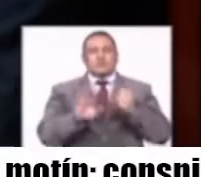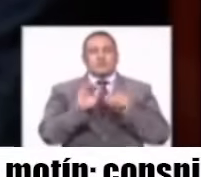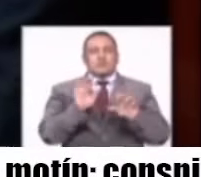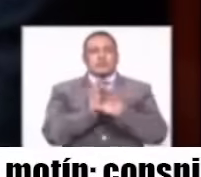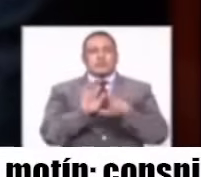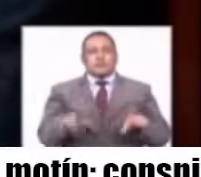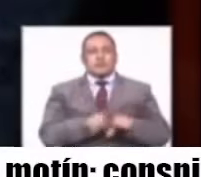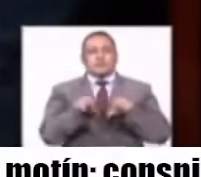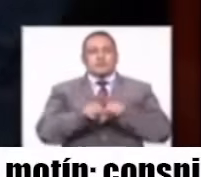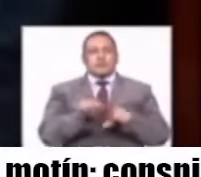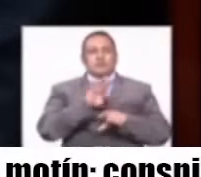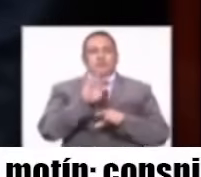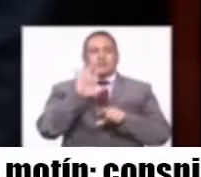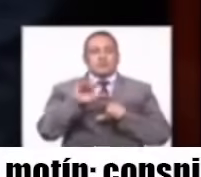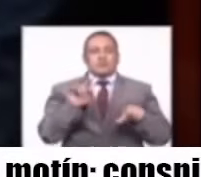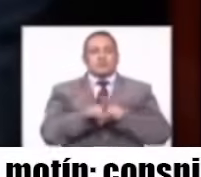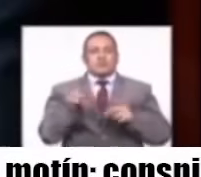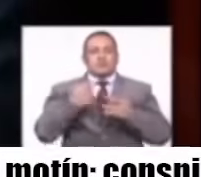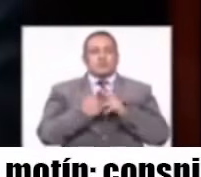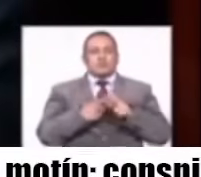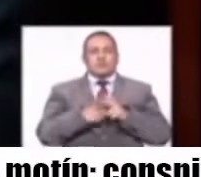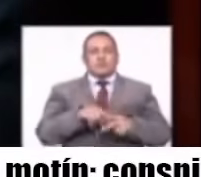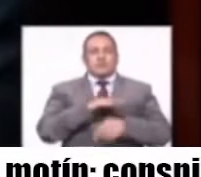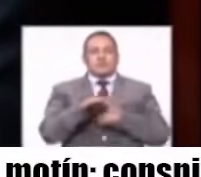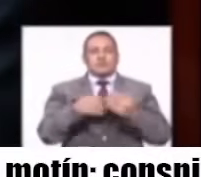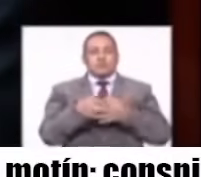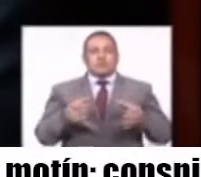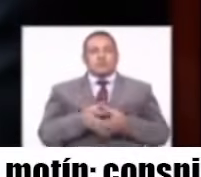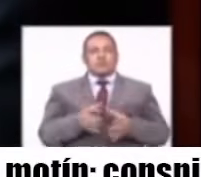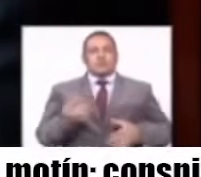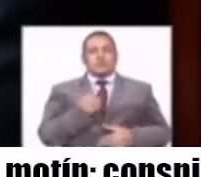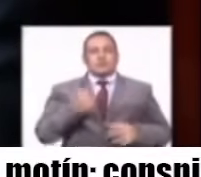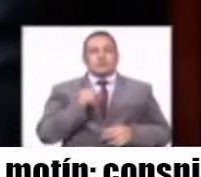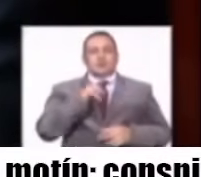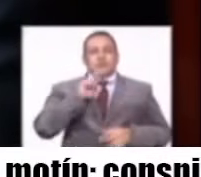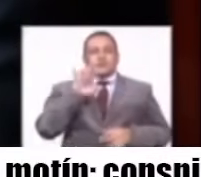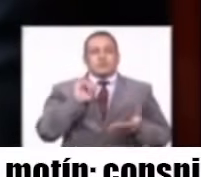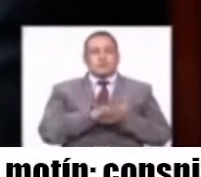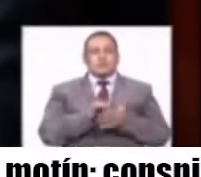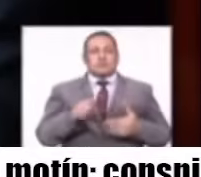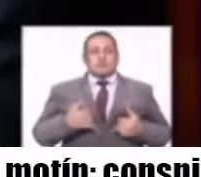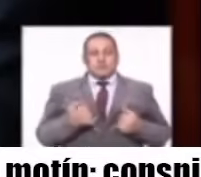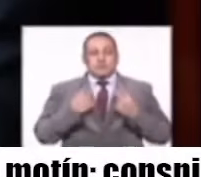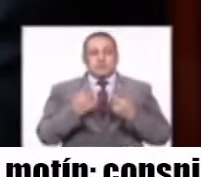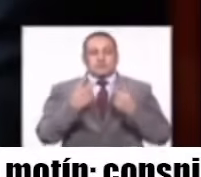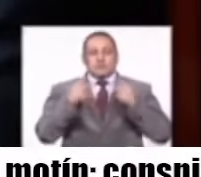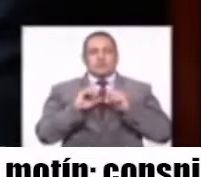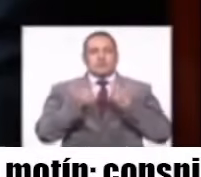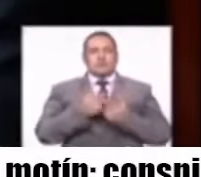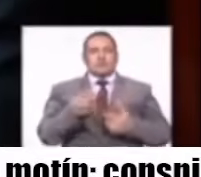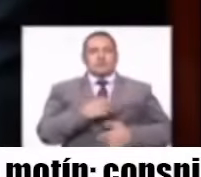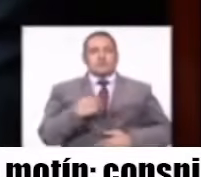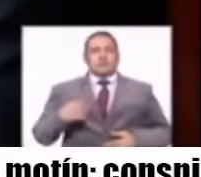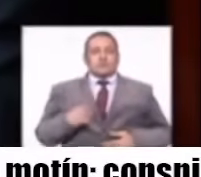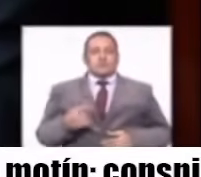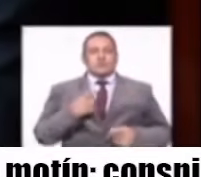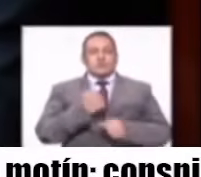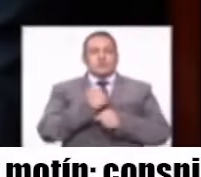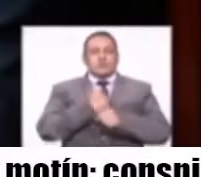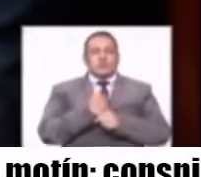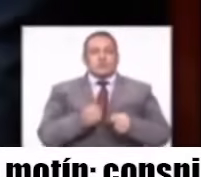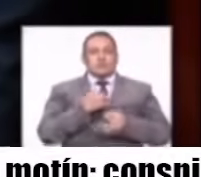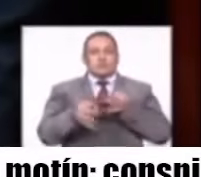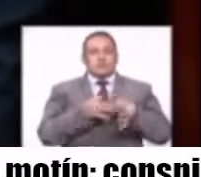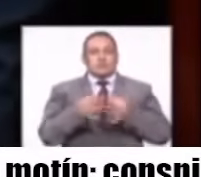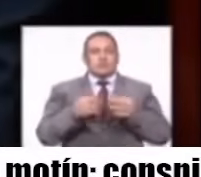Constitución, 45, origen y ejercicio del poder estatal, y 25, sobre atribuciones del Consejo de Ministros, las actuaciones y